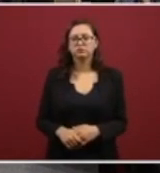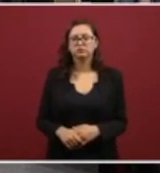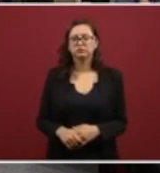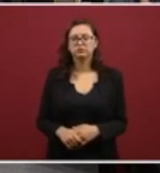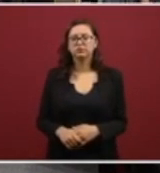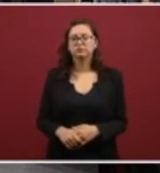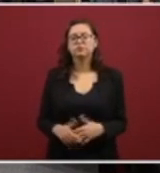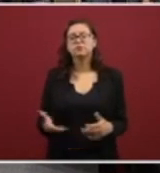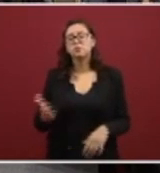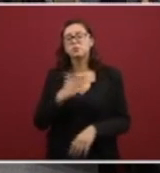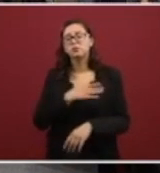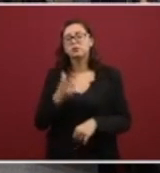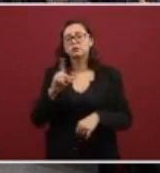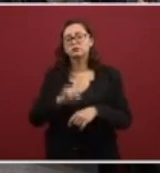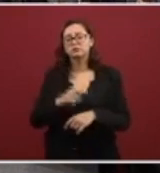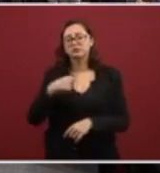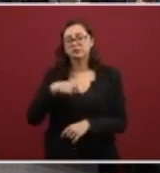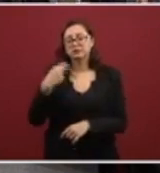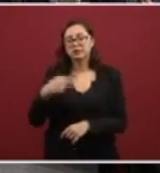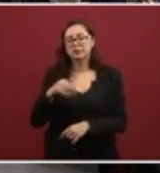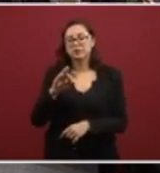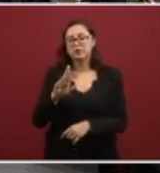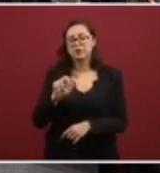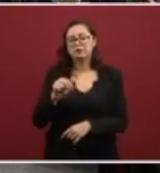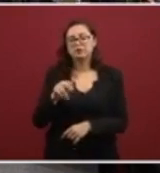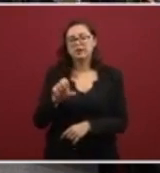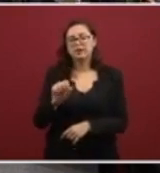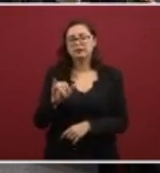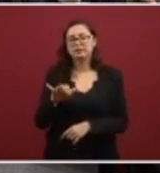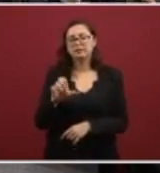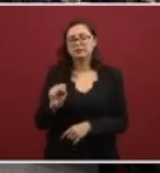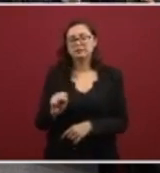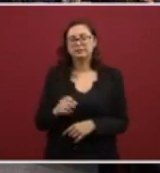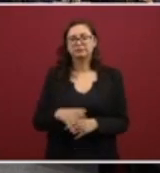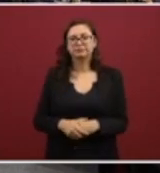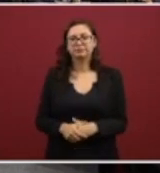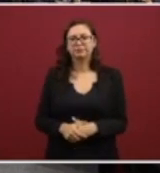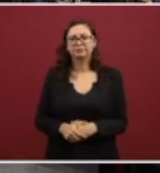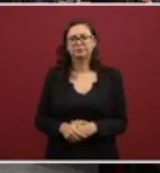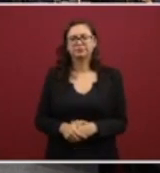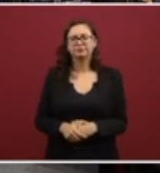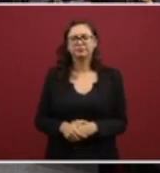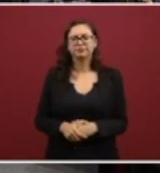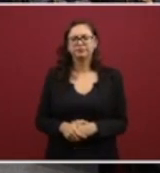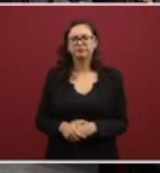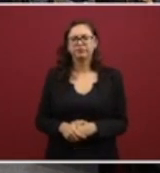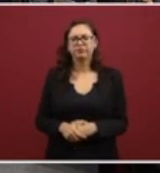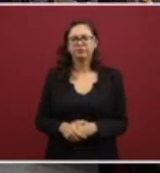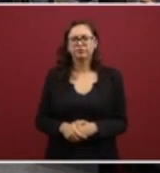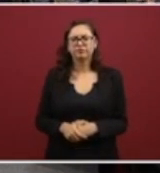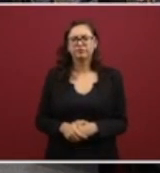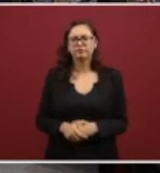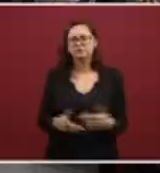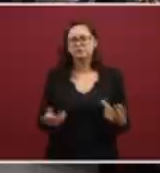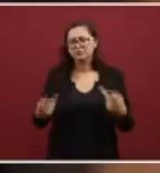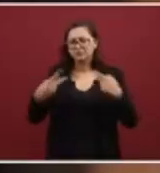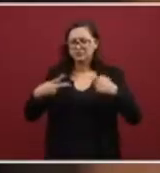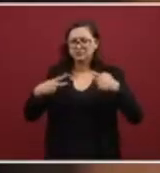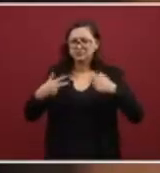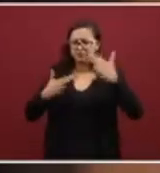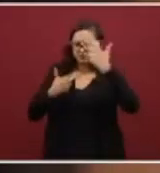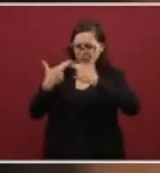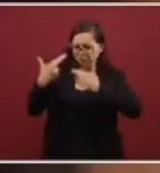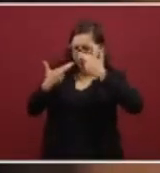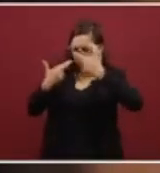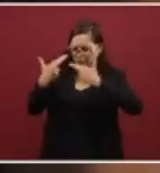Canciller, buenos días. Francis Martínez, de ACE Noticias MX, de Radiorama. De acuerdo con analistas, las crisis migratorias